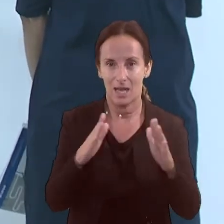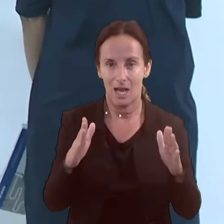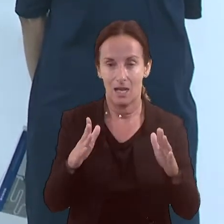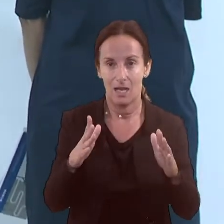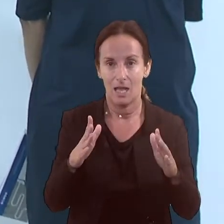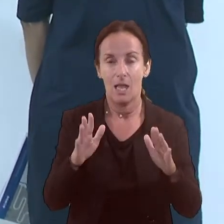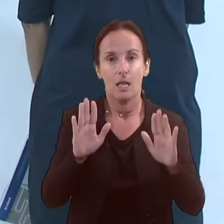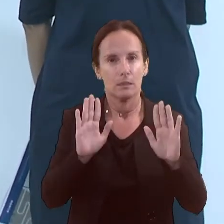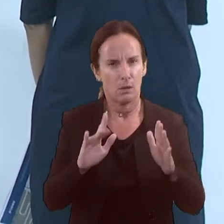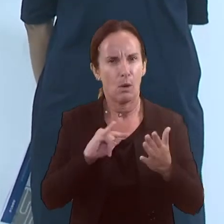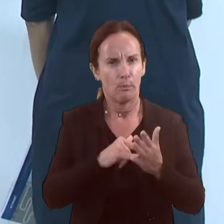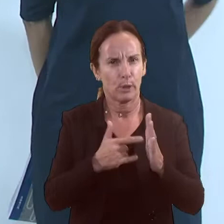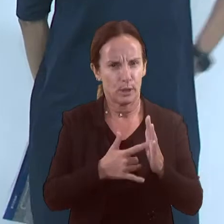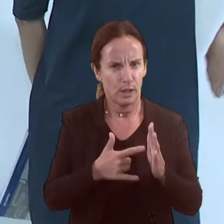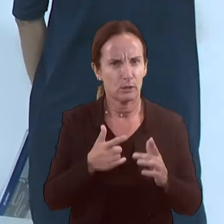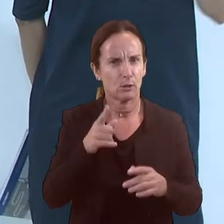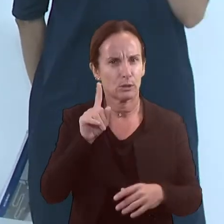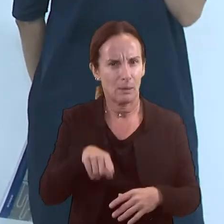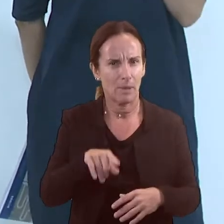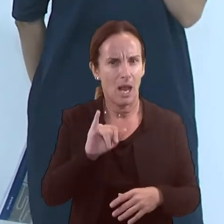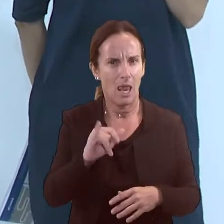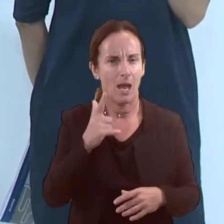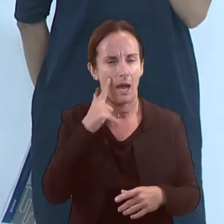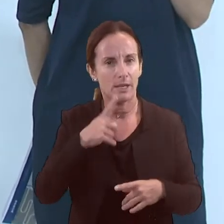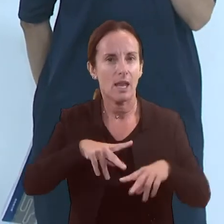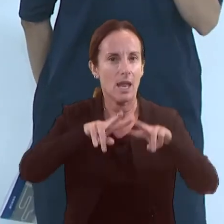otra serie de acciones más vinculadas con temas de